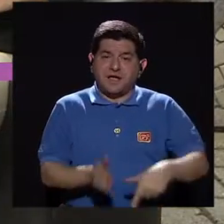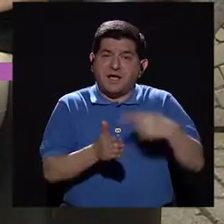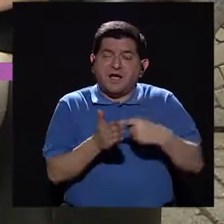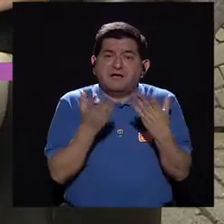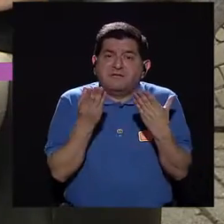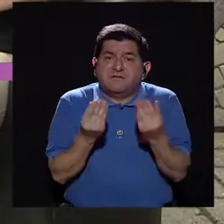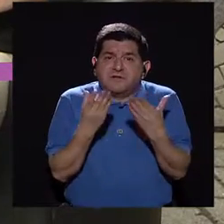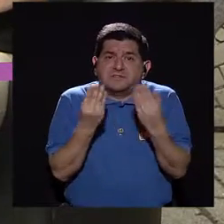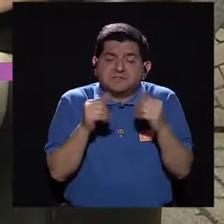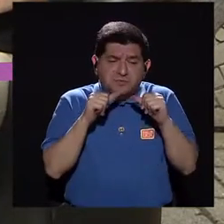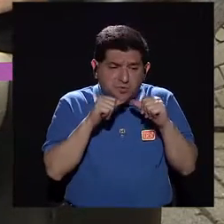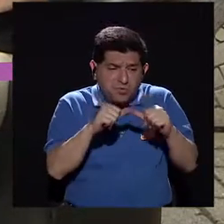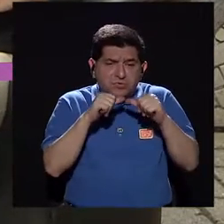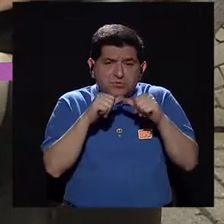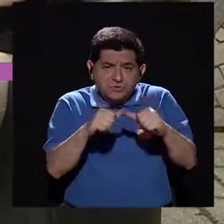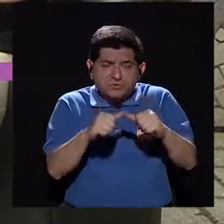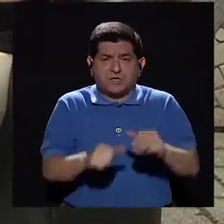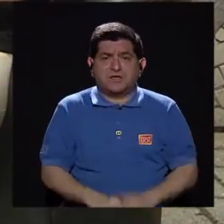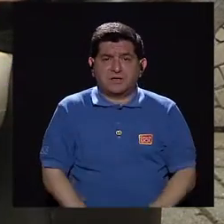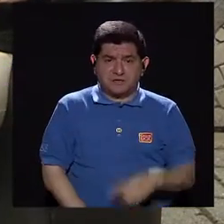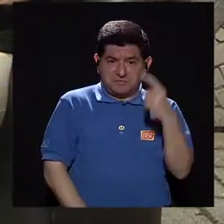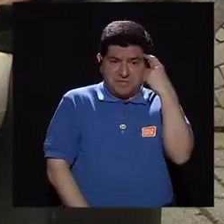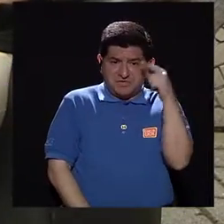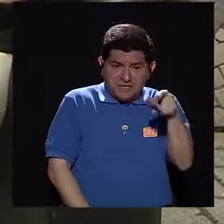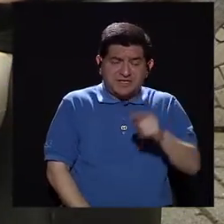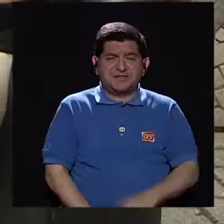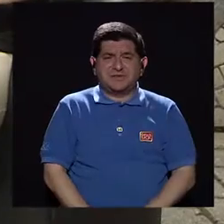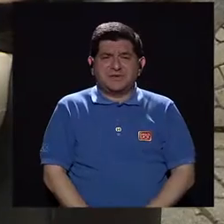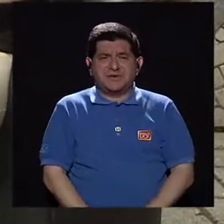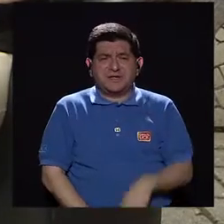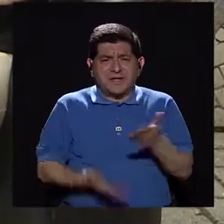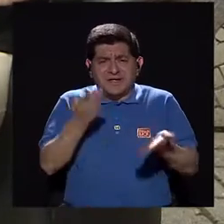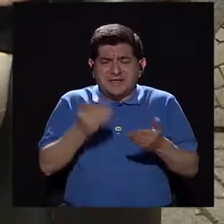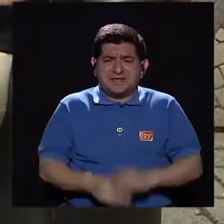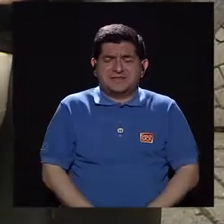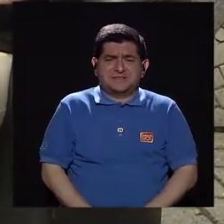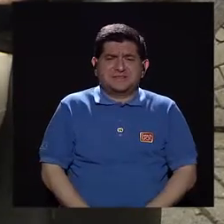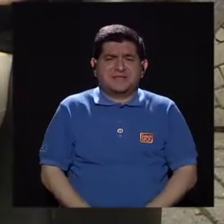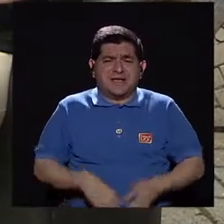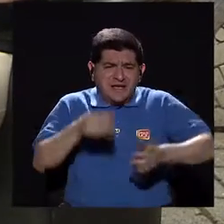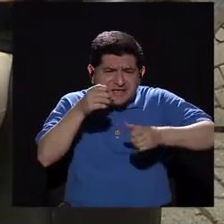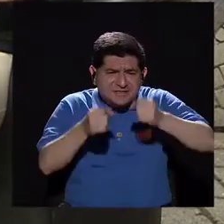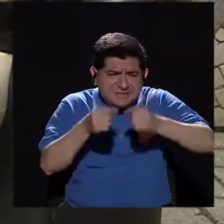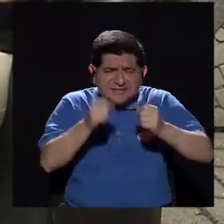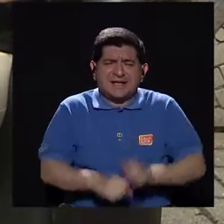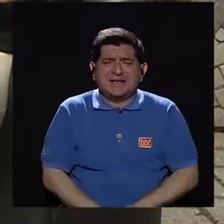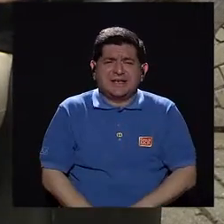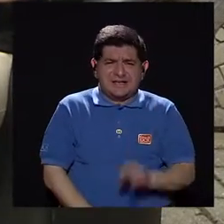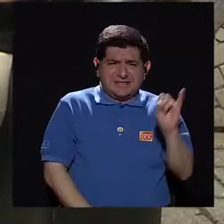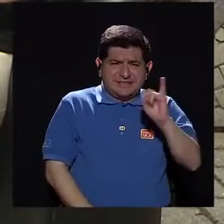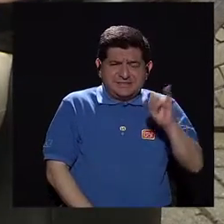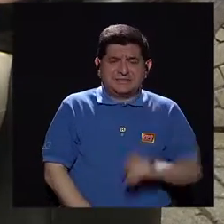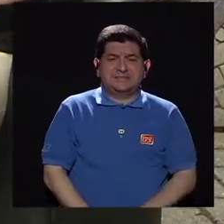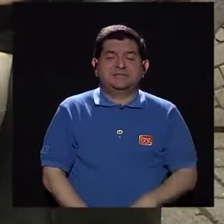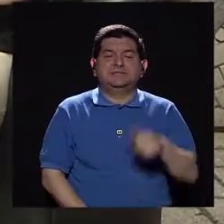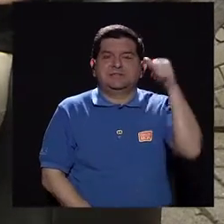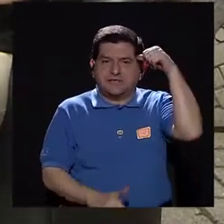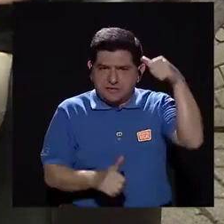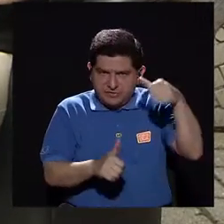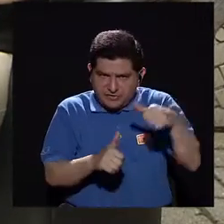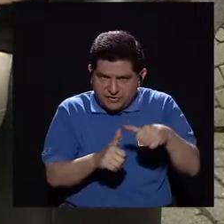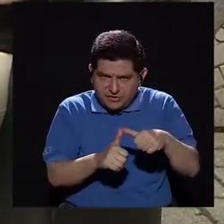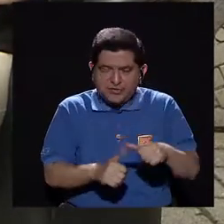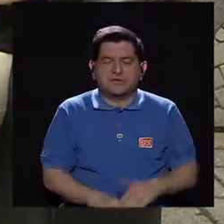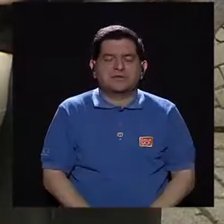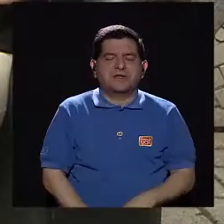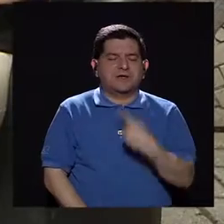da temor seguirle dando de mamar porque piensan que esa leche va a estar sobreinfectada. Importantísimo, hay que